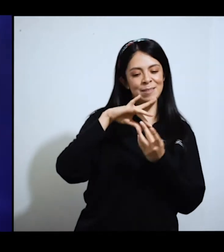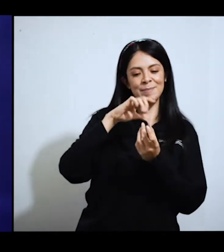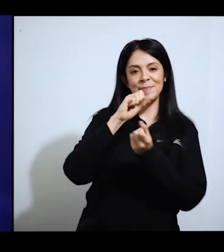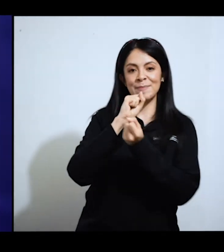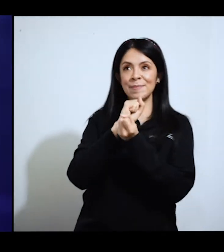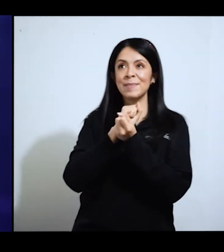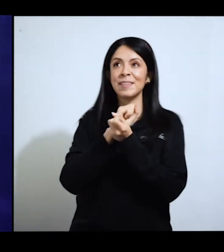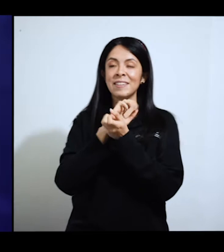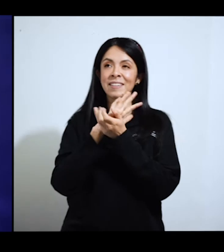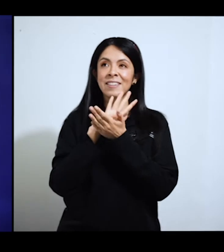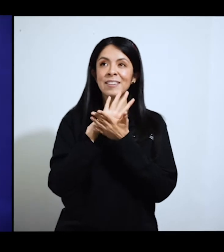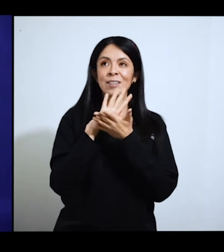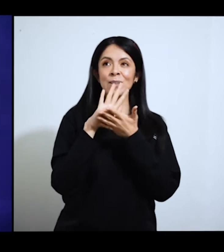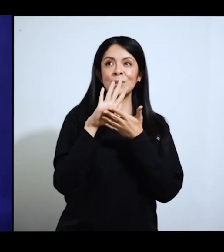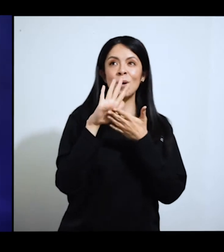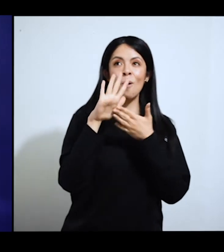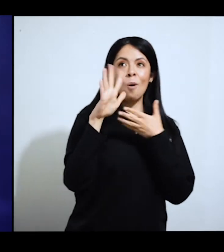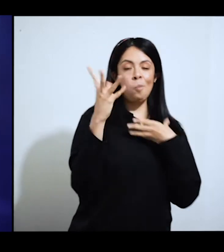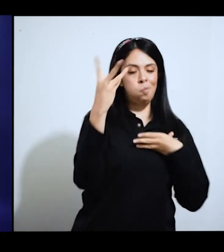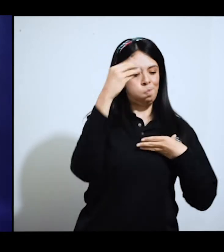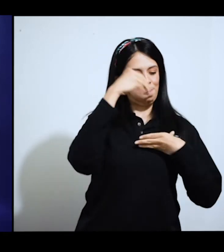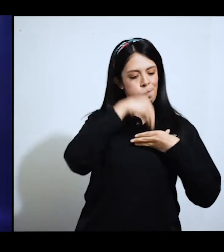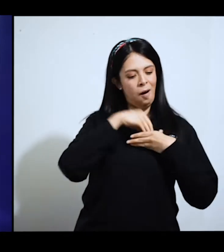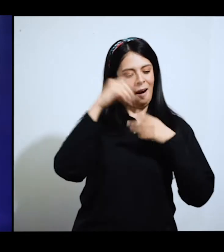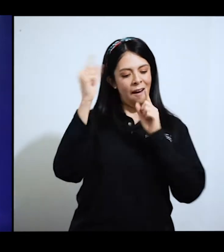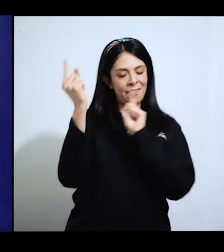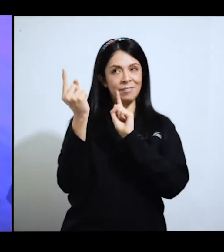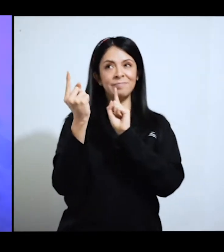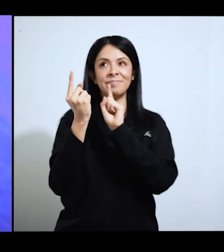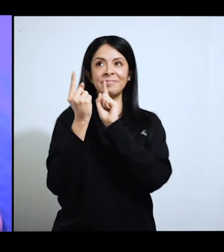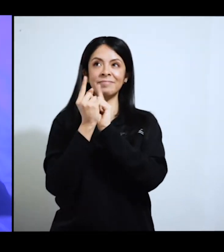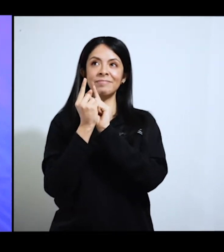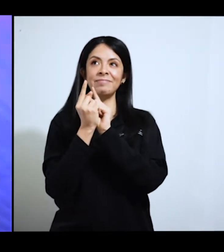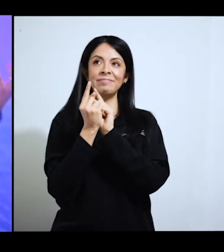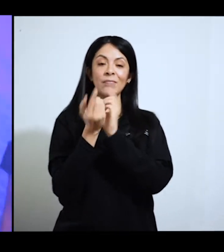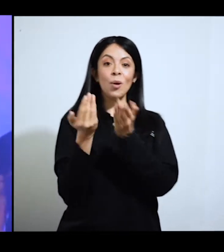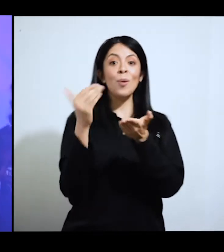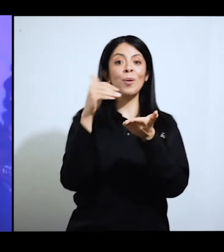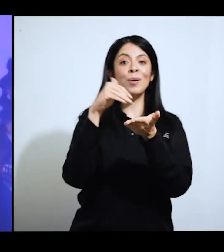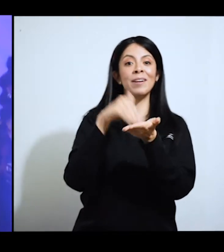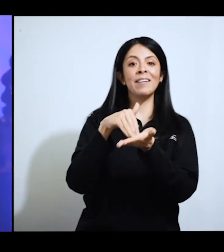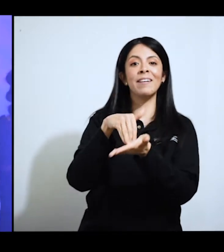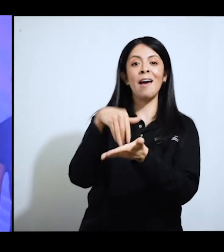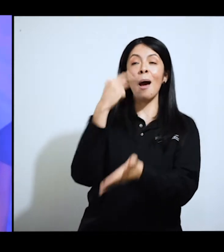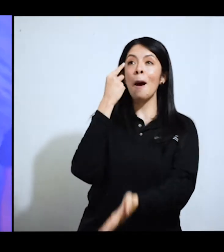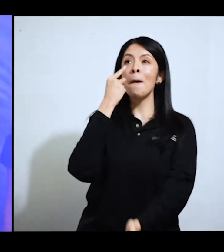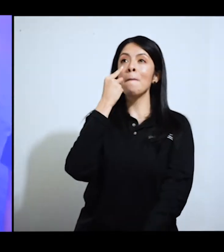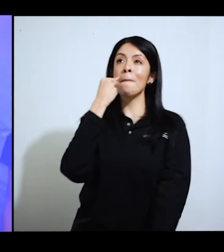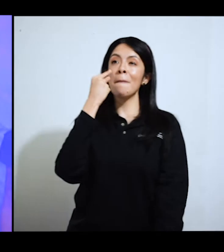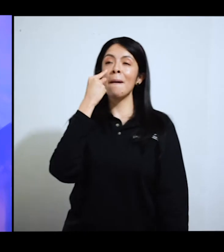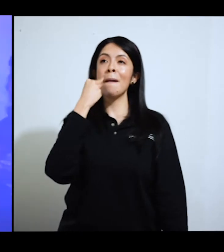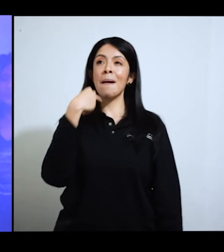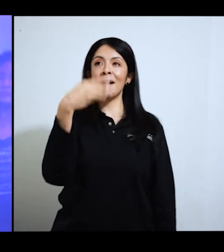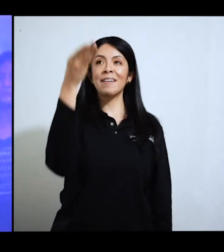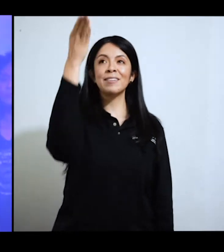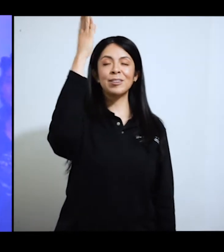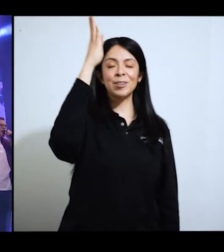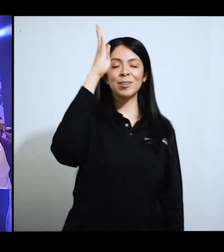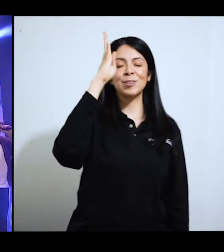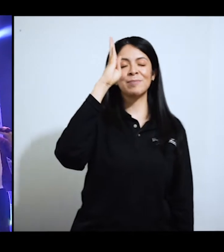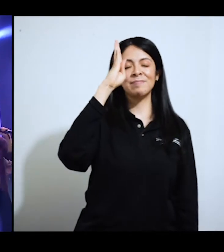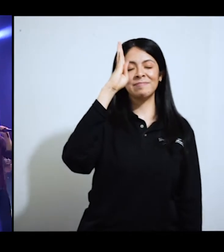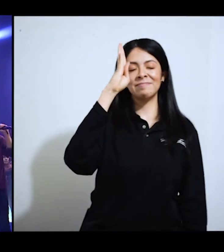Abba Padre, tu espíritu me hizo una vez más Abba Padre, Abba